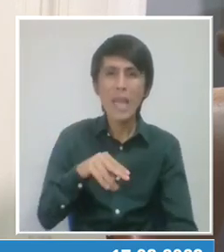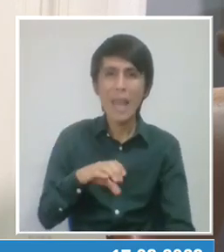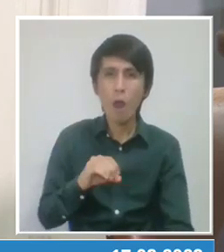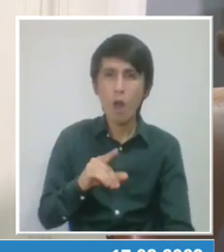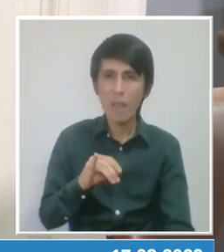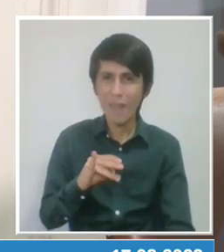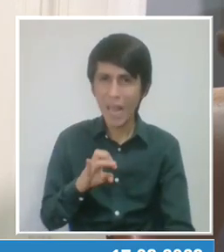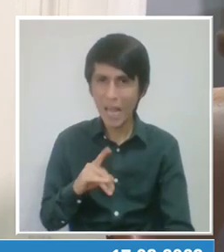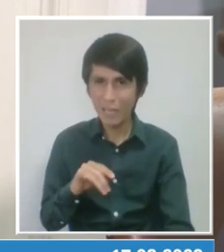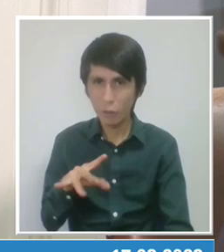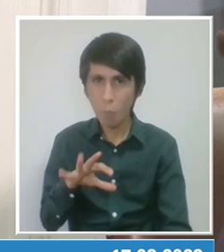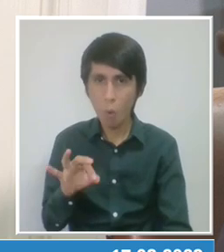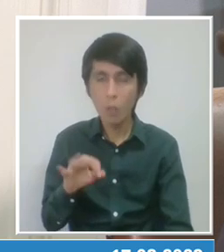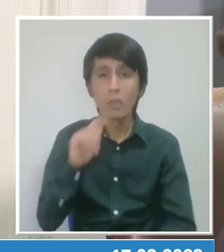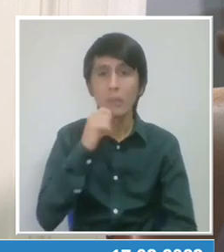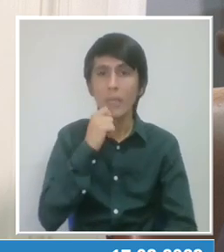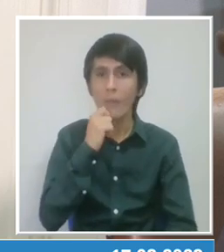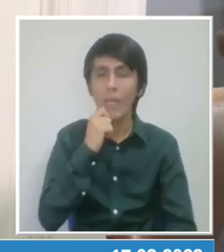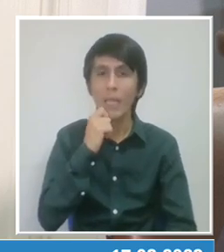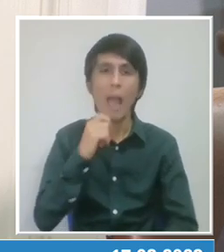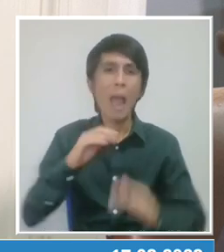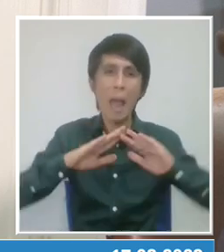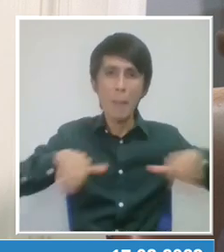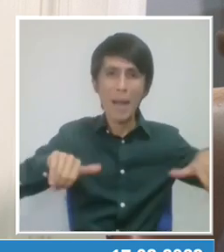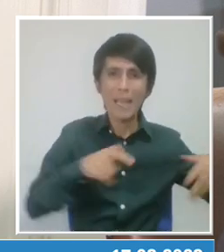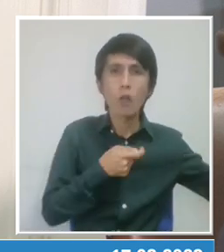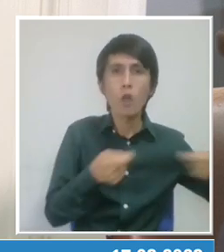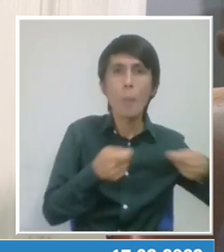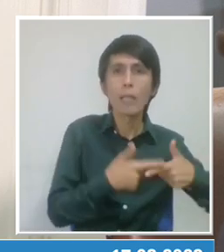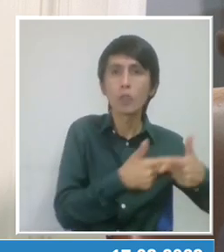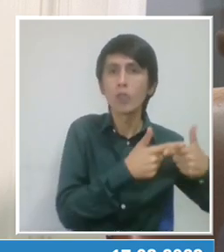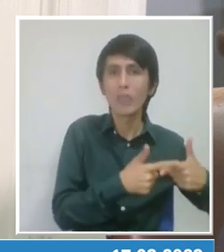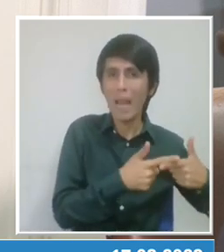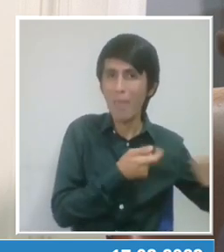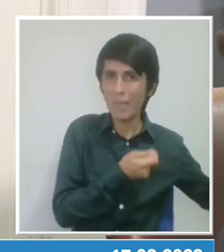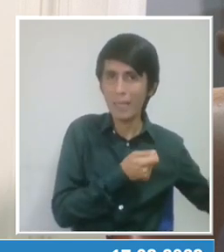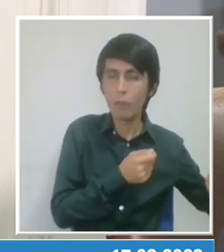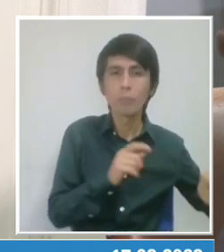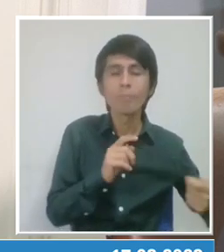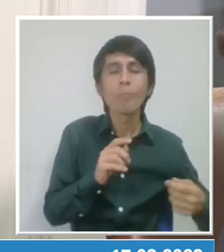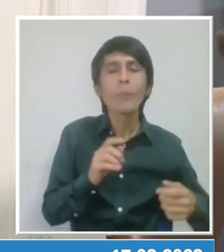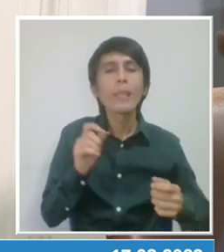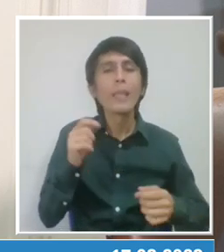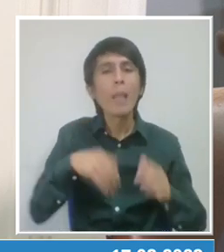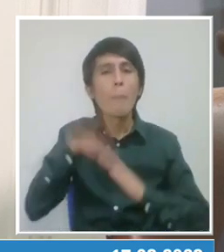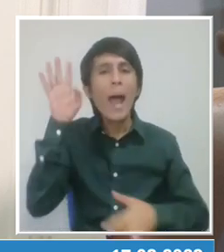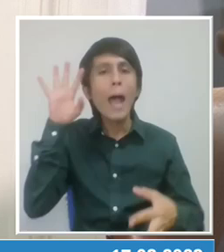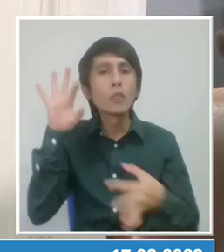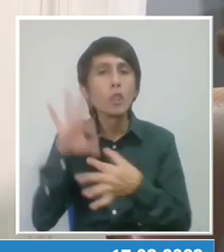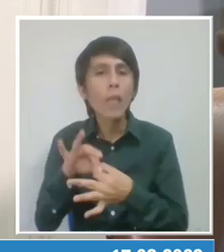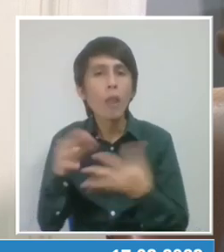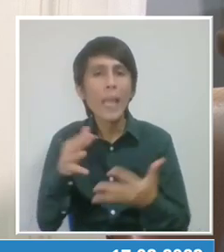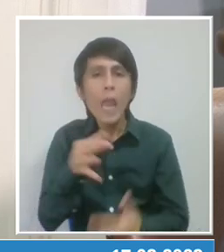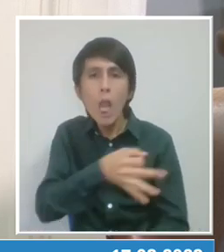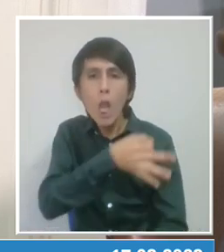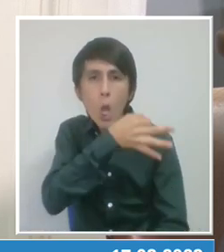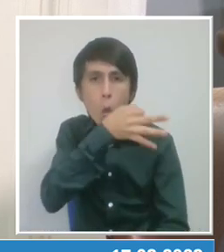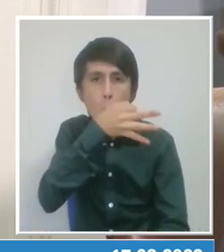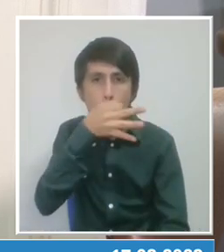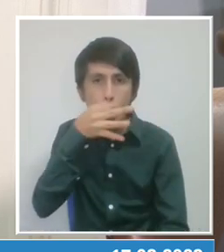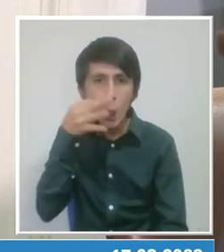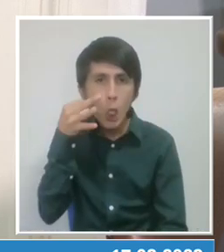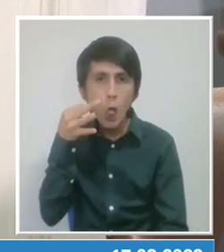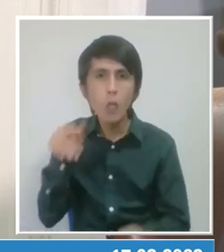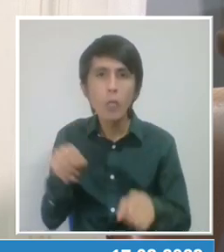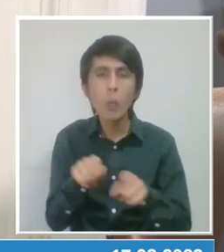de mercado, como lucro, como afán de enriquecimiento,